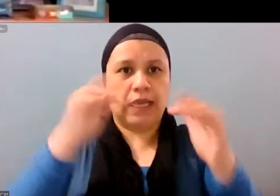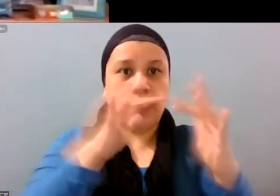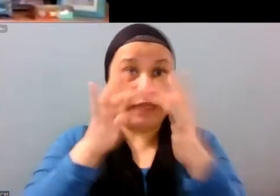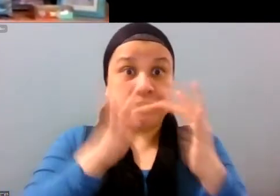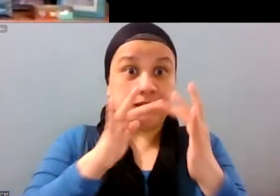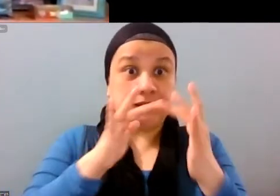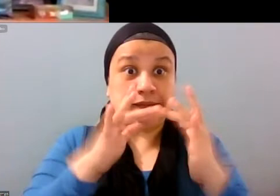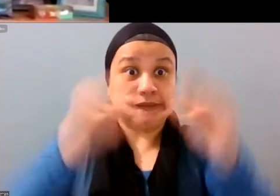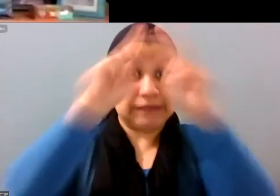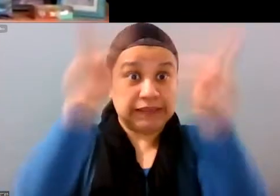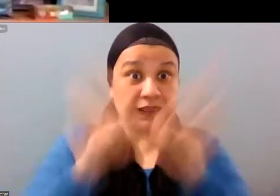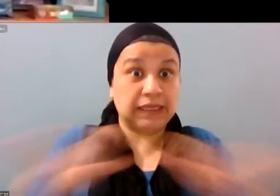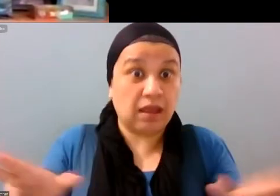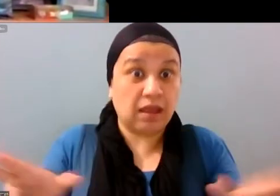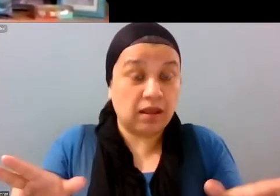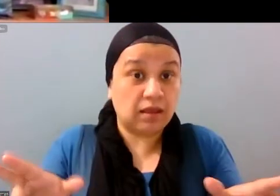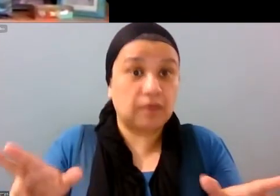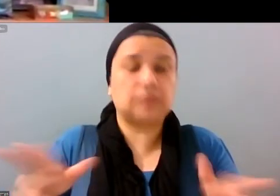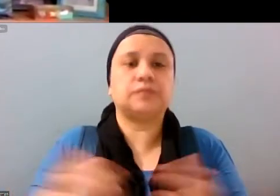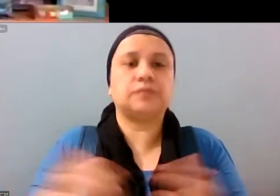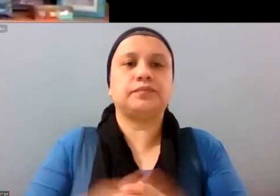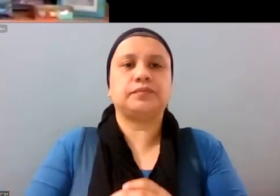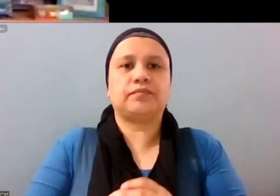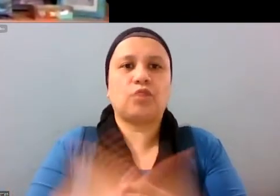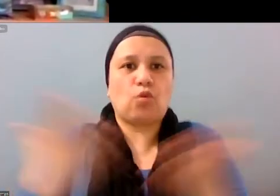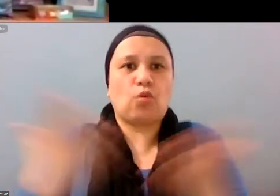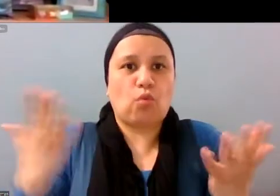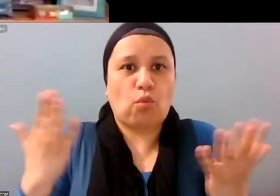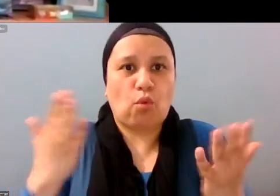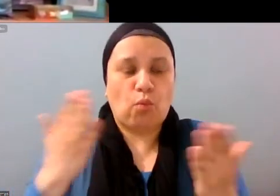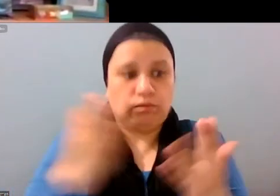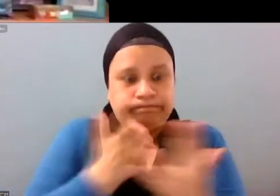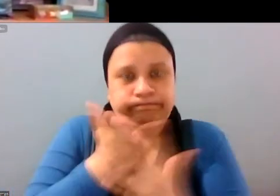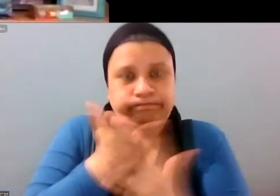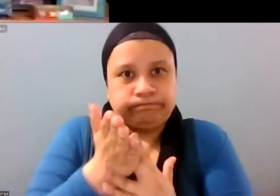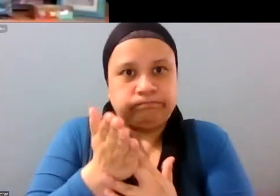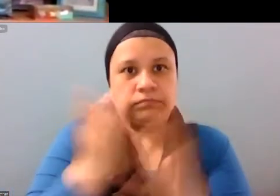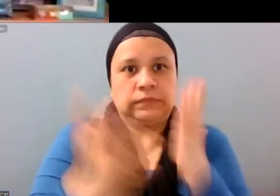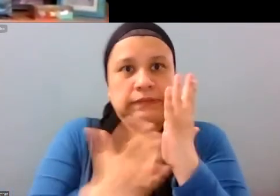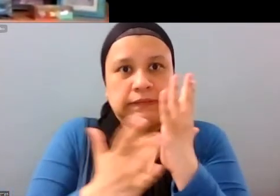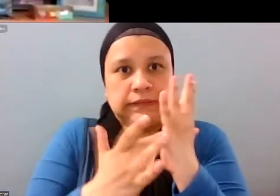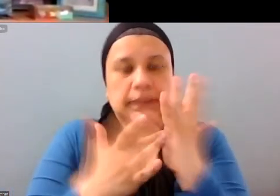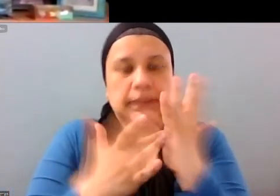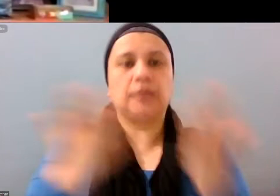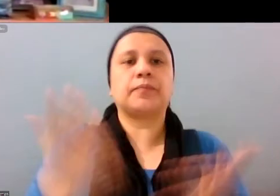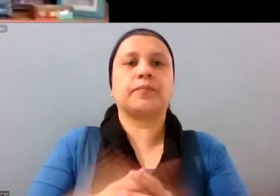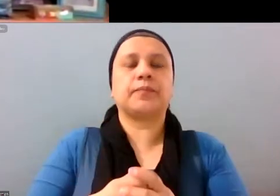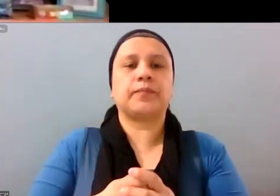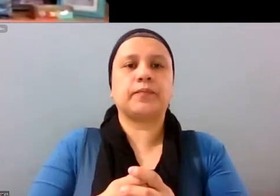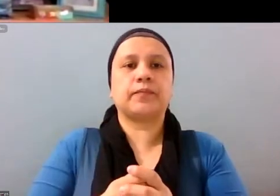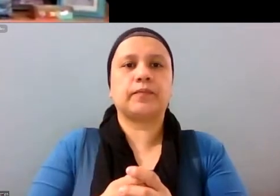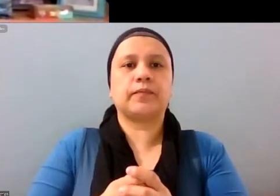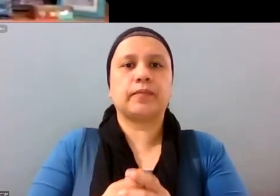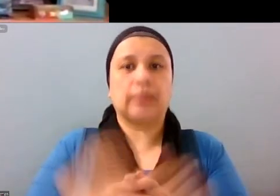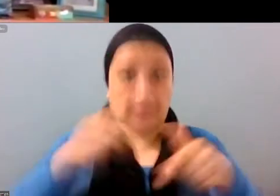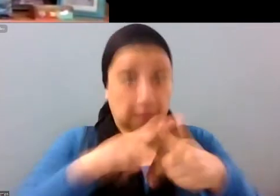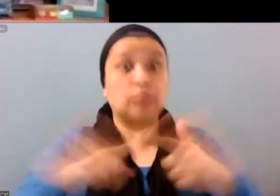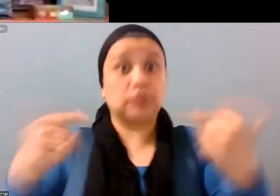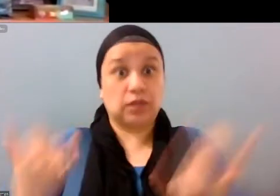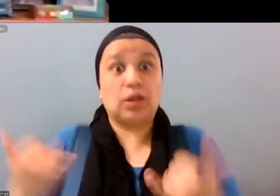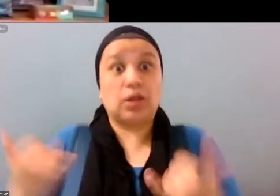a las este recursos digitales y ves por esta razón que este las iniciativas que se han